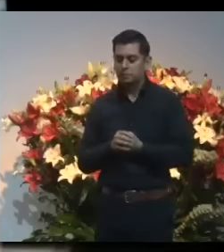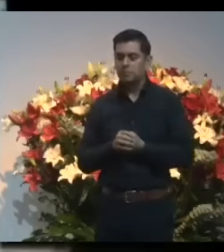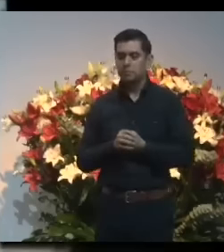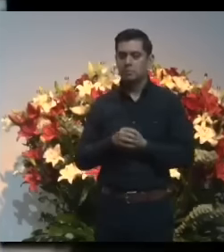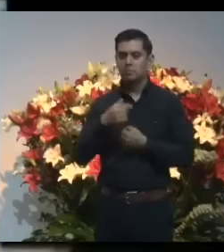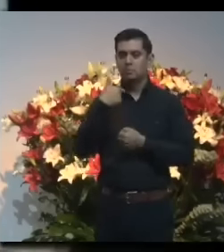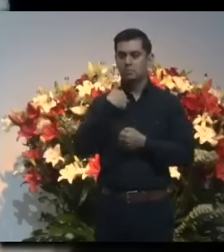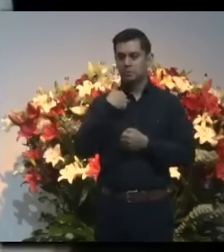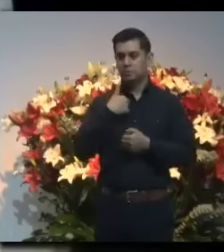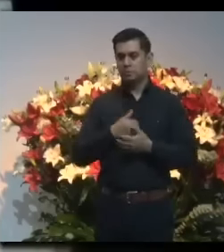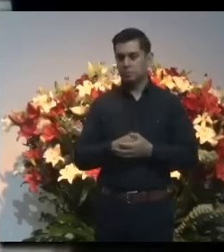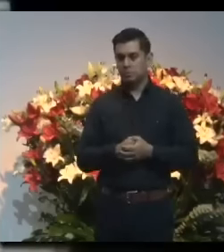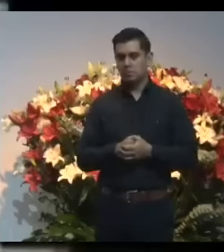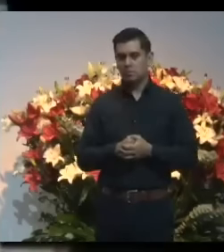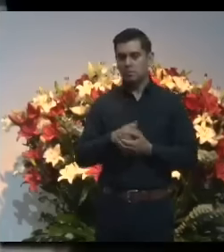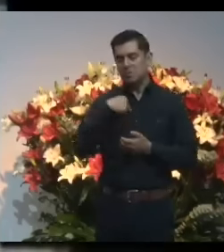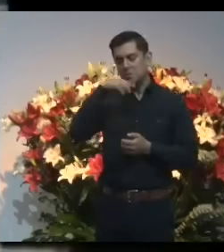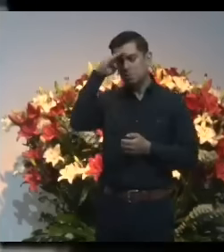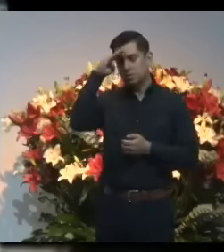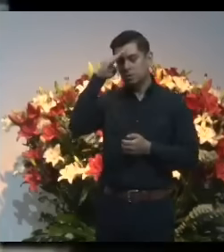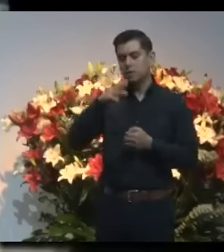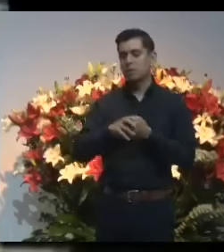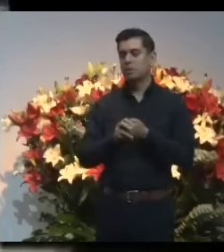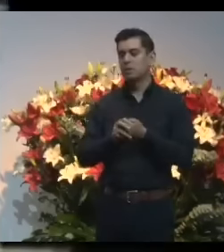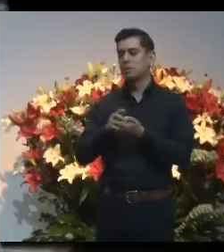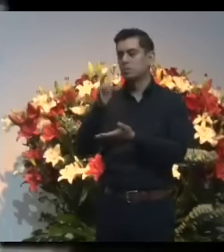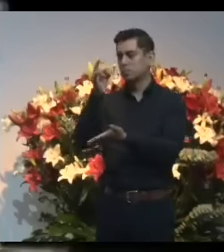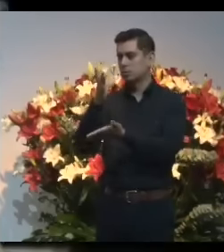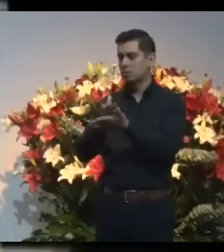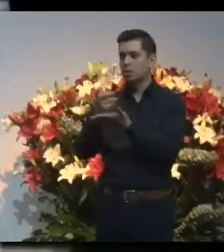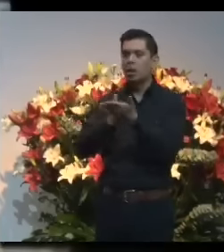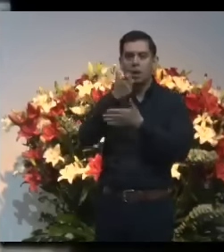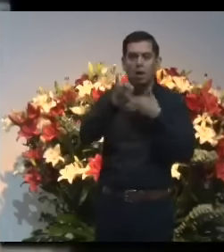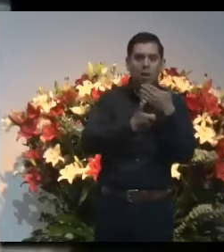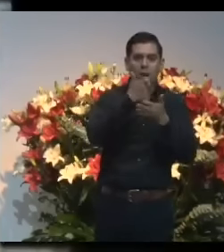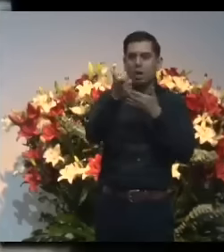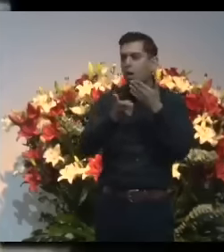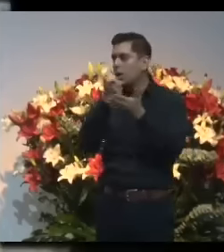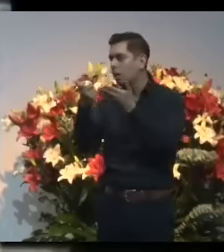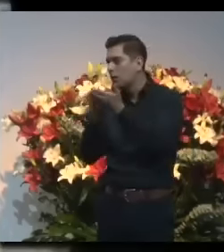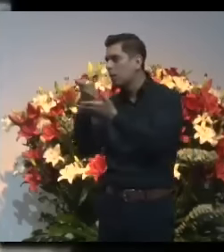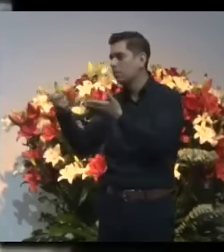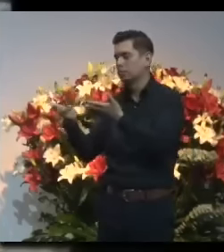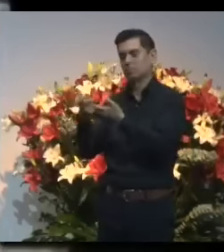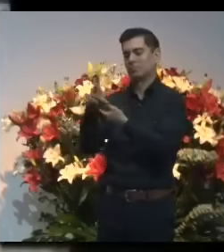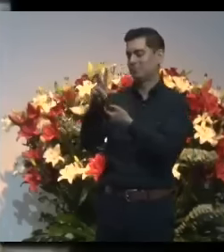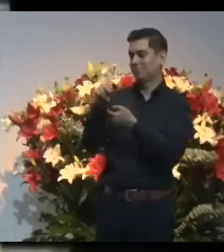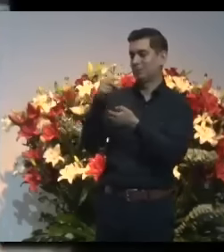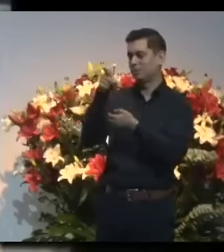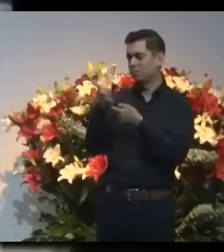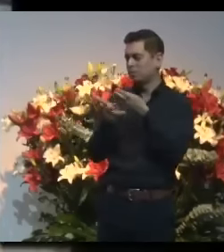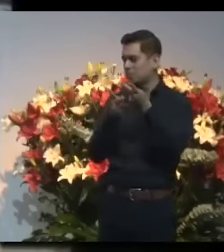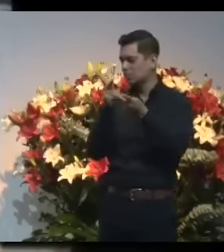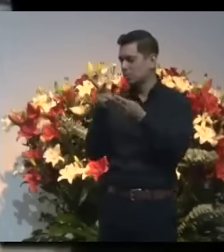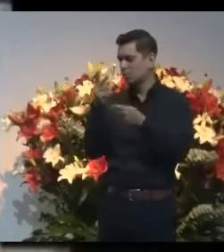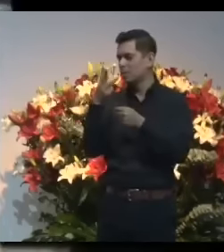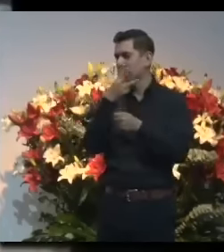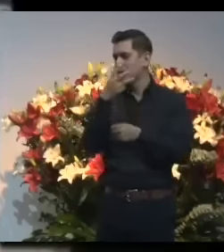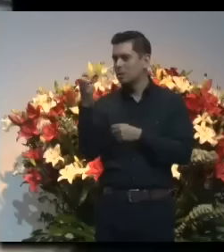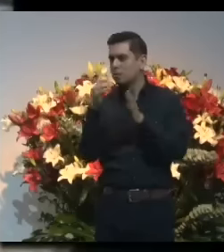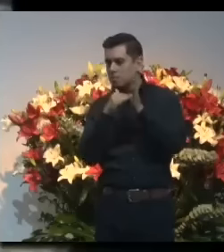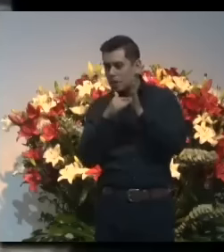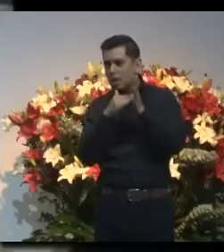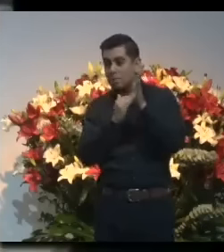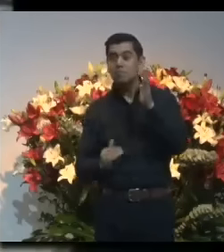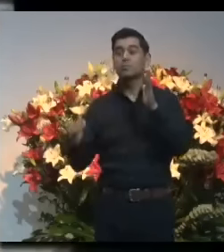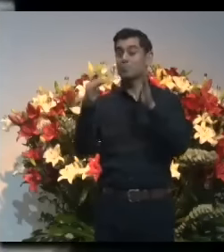sentido, hay que dejar de gastar el dinero a lo tarugo. ¿Tú crees que haberte gastado 300,000 millones en un aeropuerto